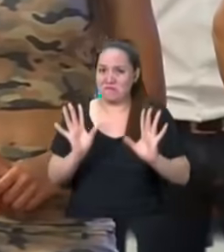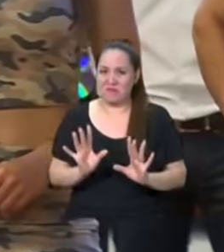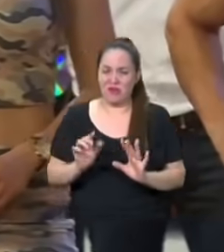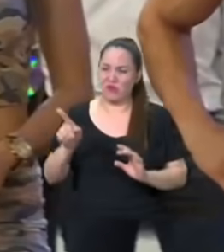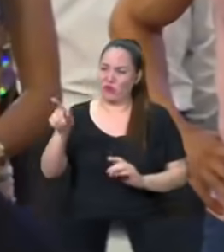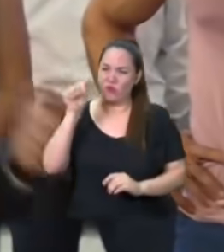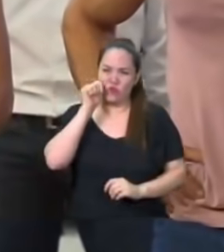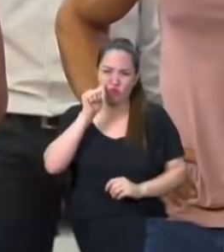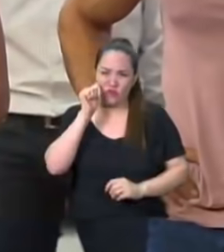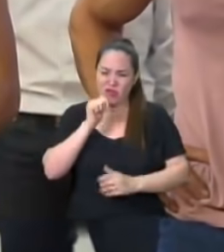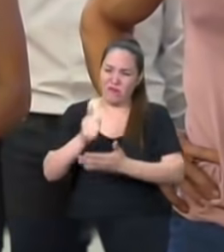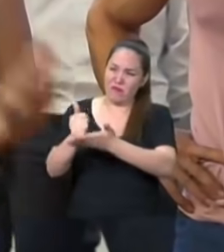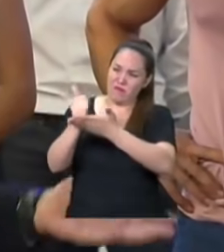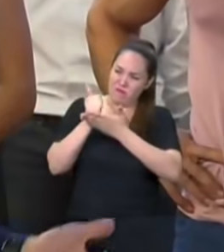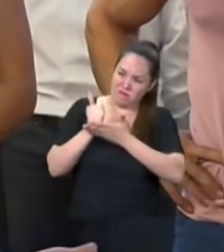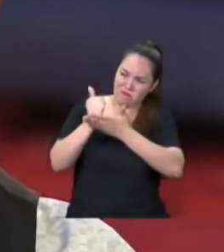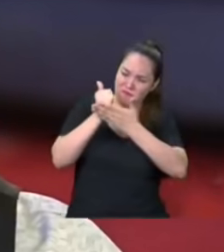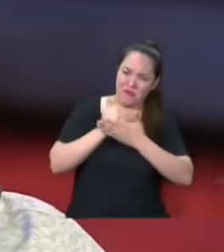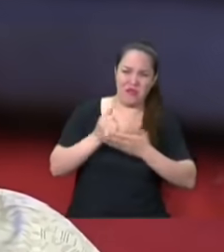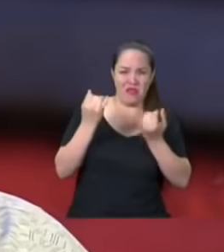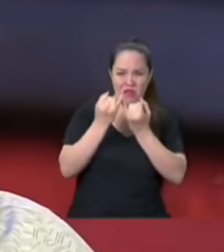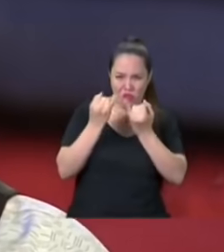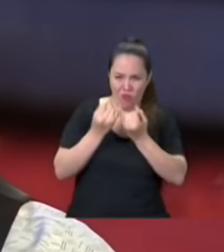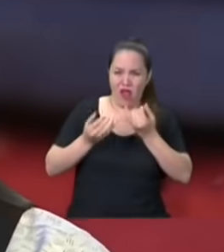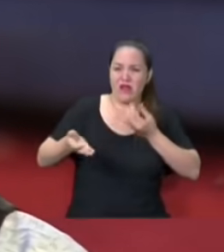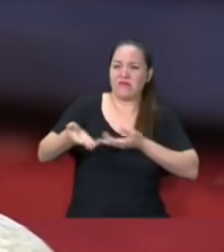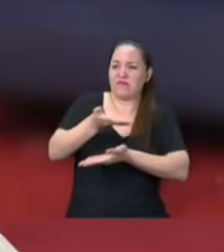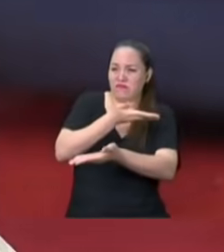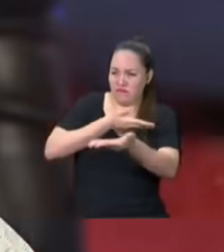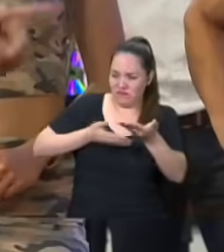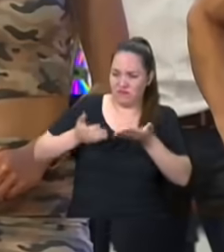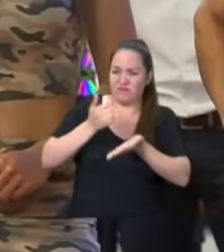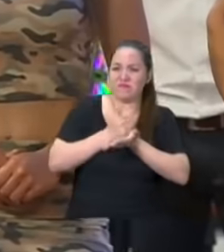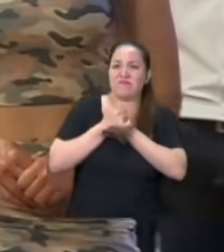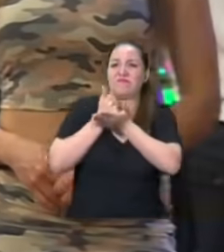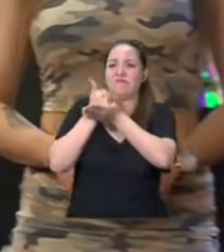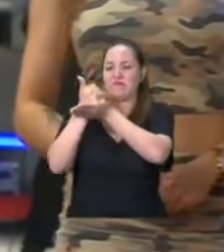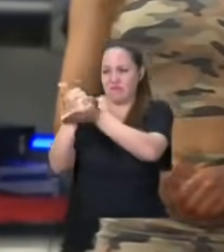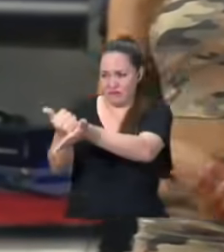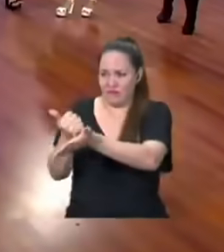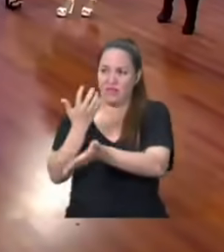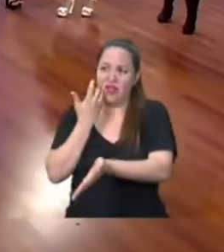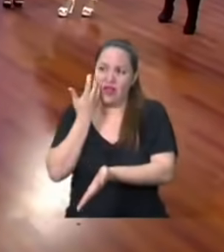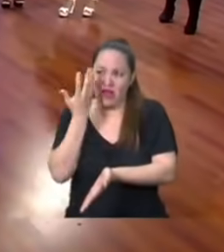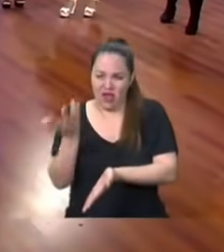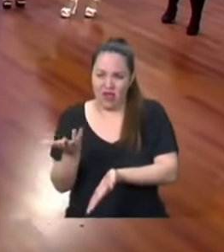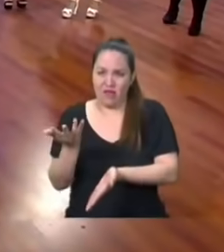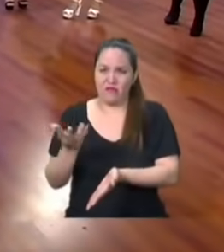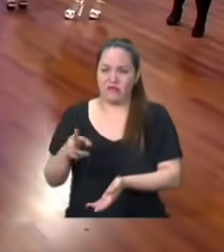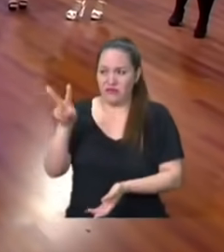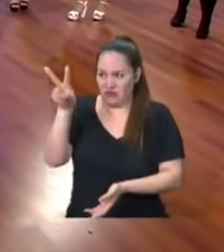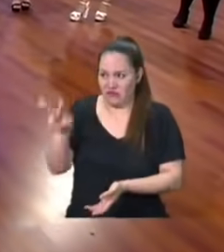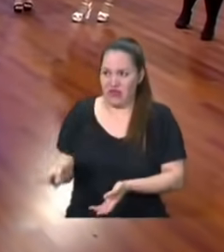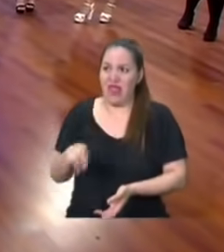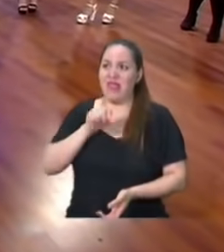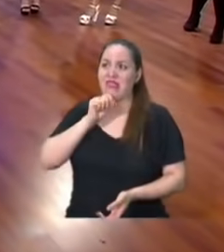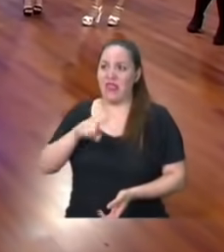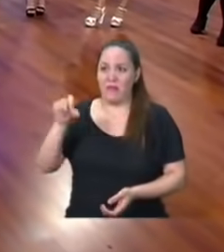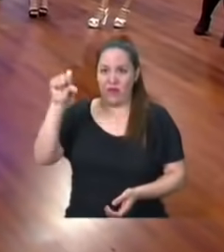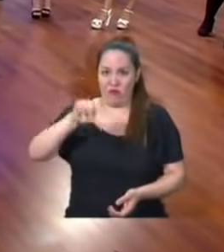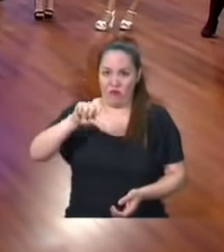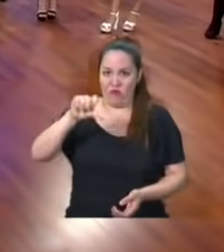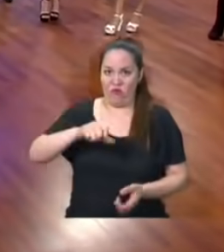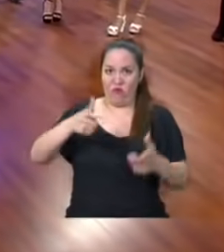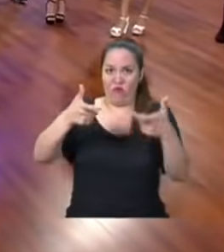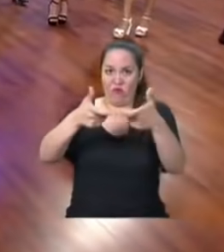con nosotros. ¿Por qué nosotros no estar contigo? Y no nada más tú, la verbena popular, invitados esta noche,